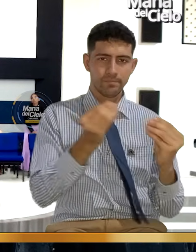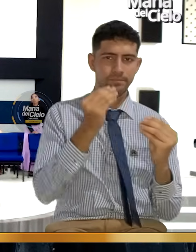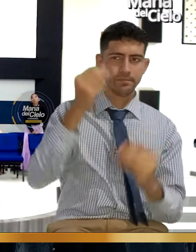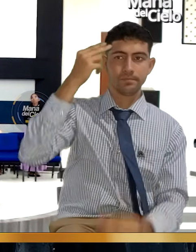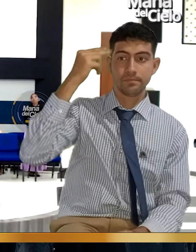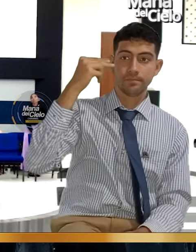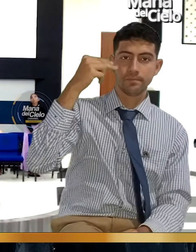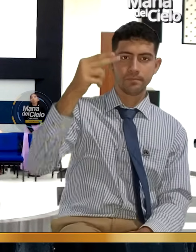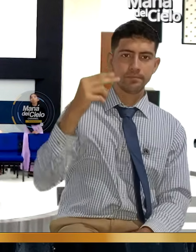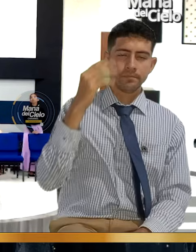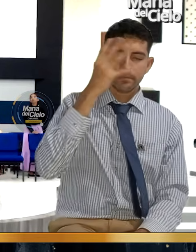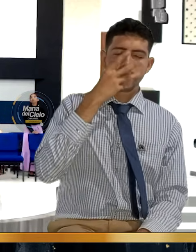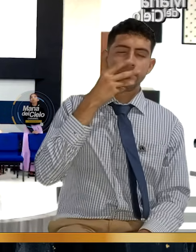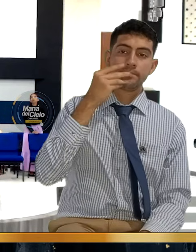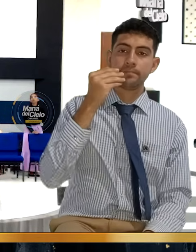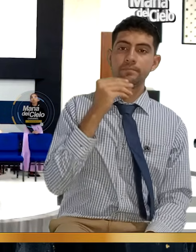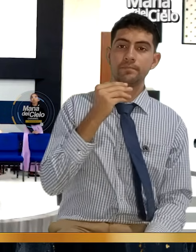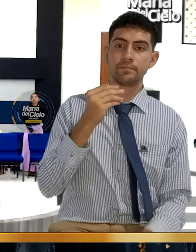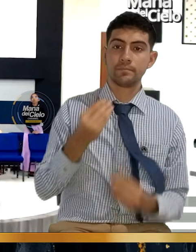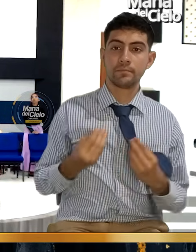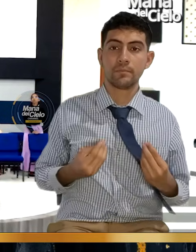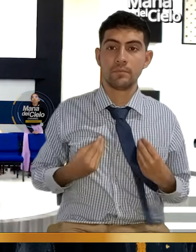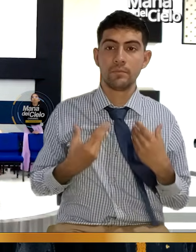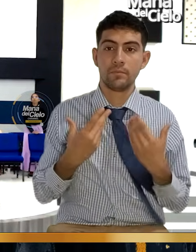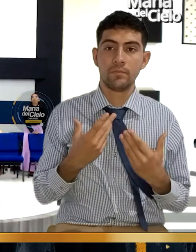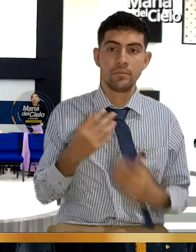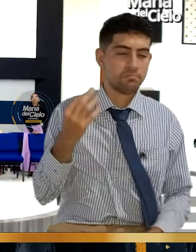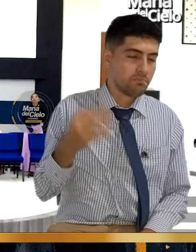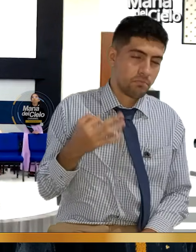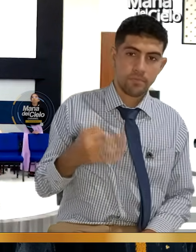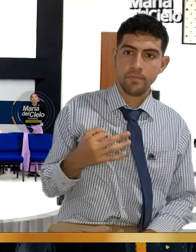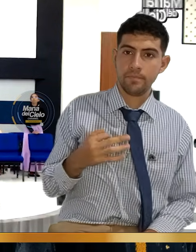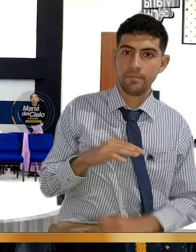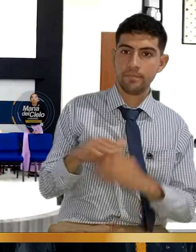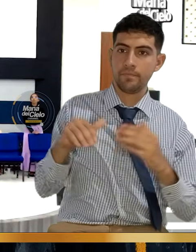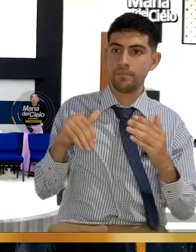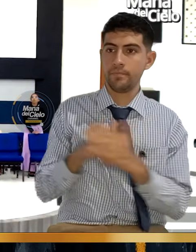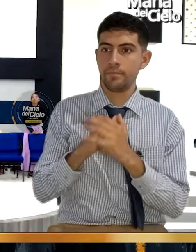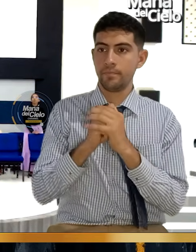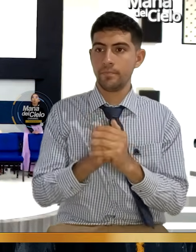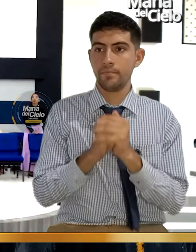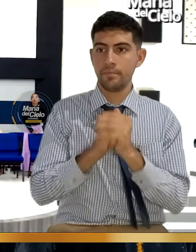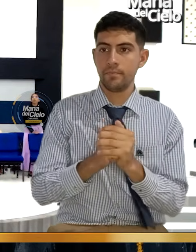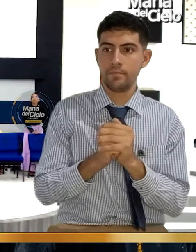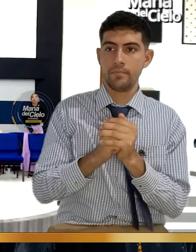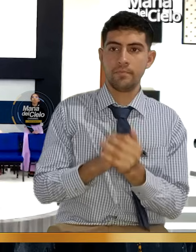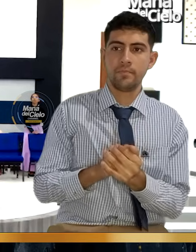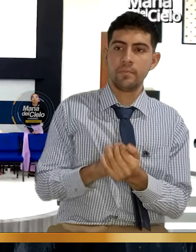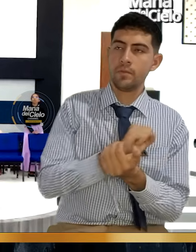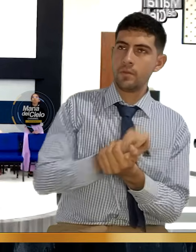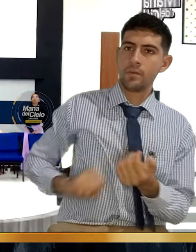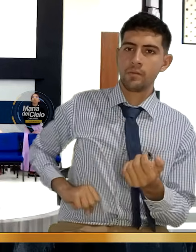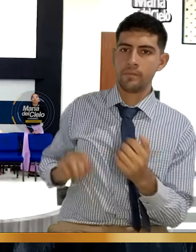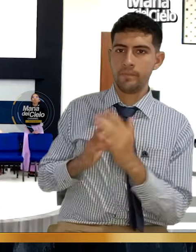ataca, pero usted está, vea, bien armado con la espada. Amén. Y el diablo le quiere